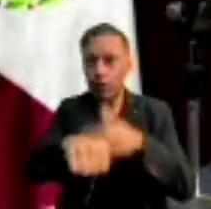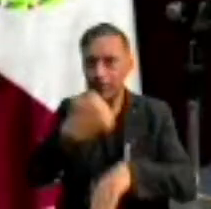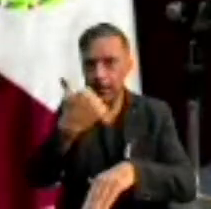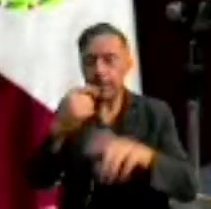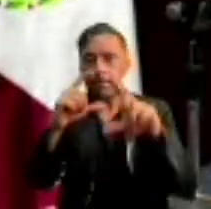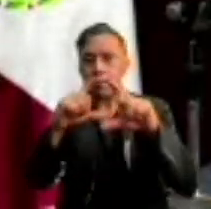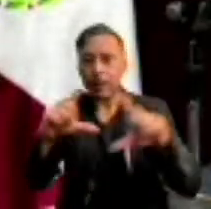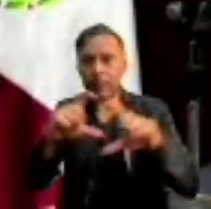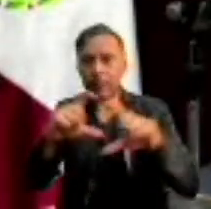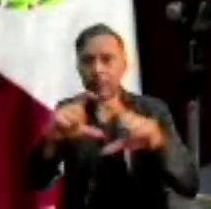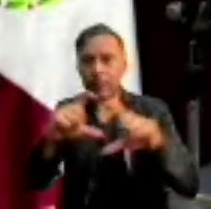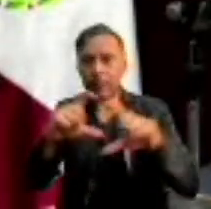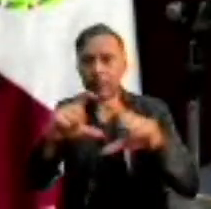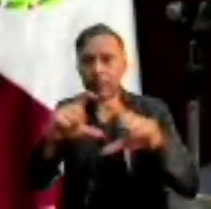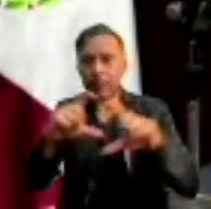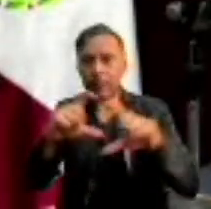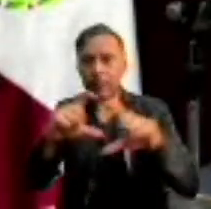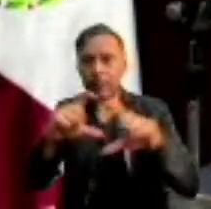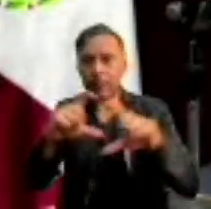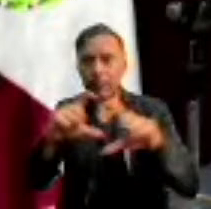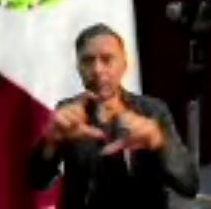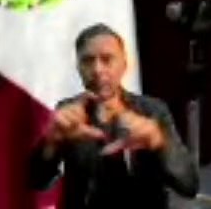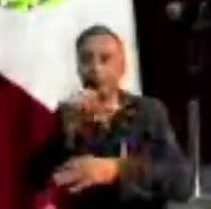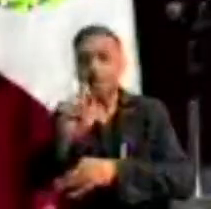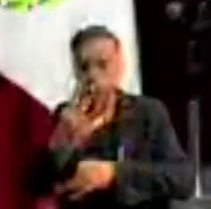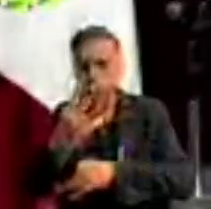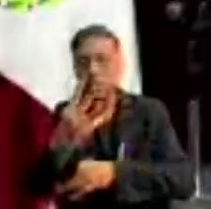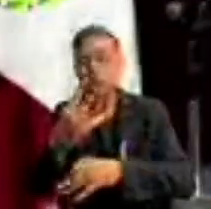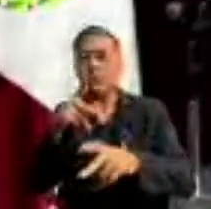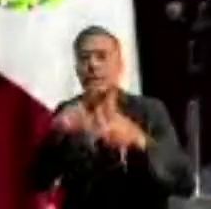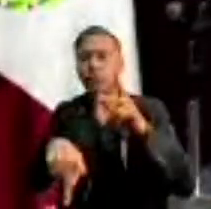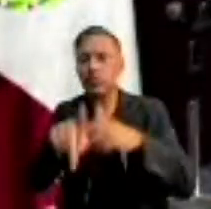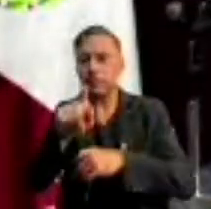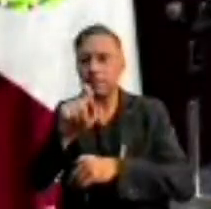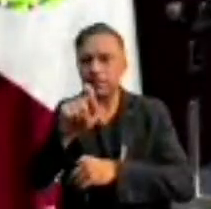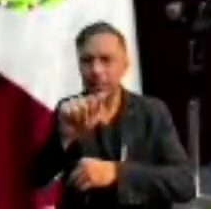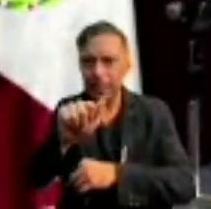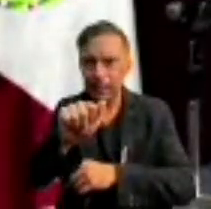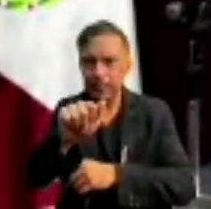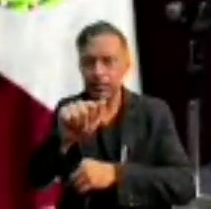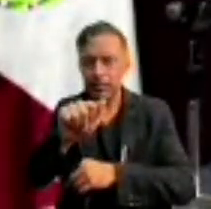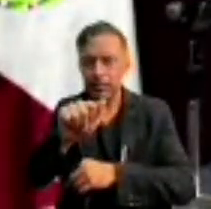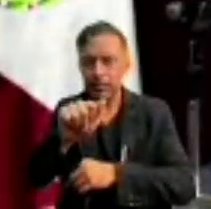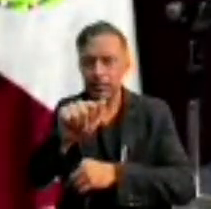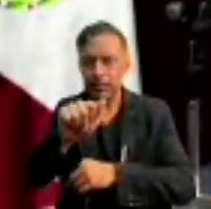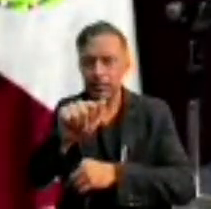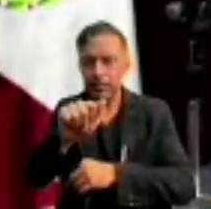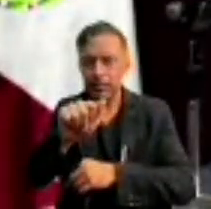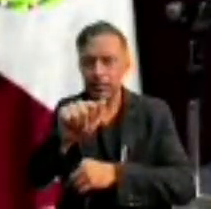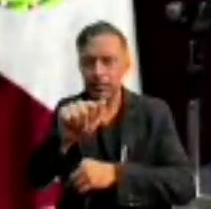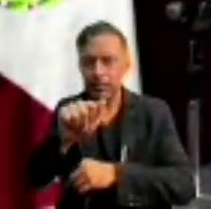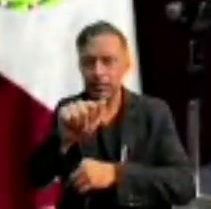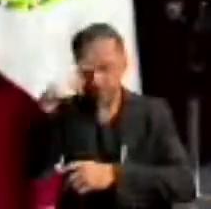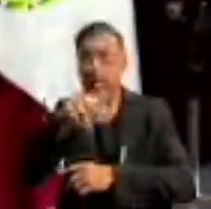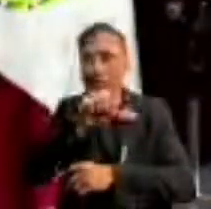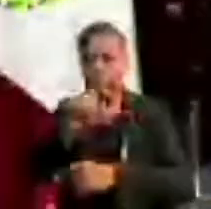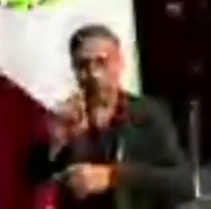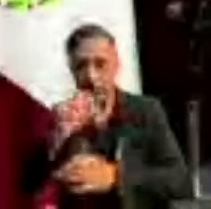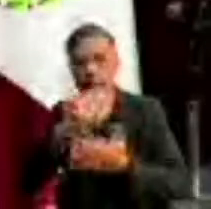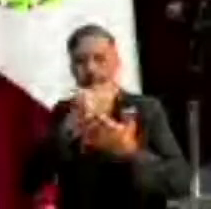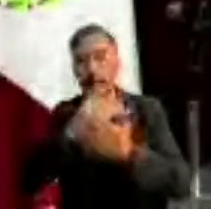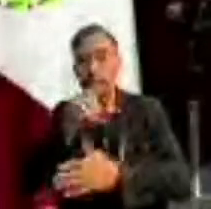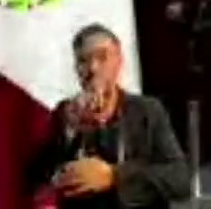dieciséis veinticuatro fracciones veintiséis y veinte perdón dieciséis y veinte treinta y seis